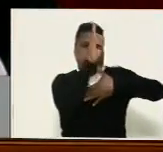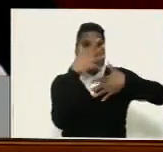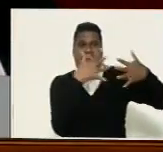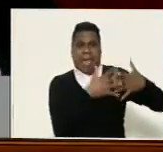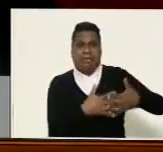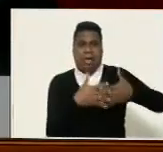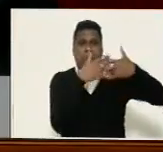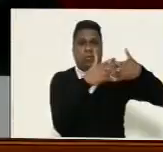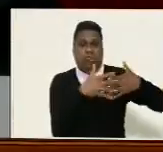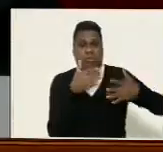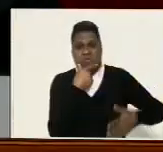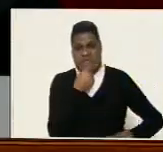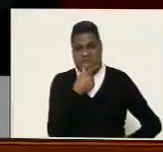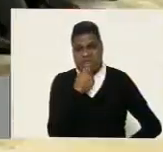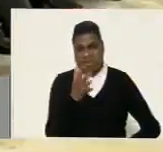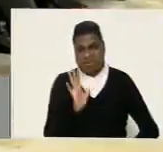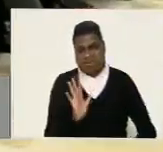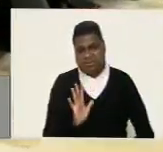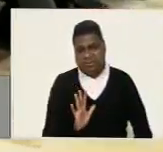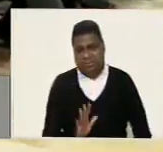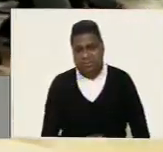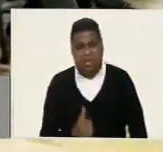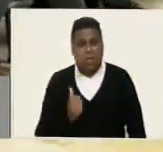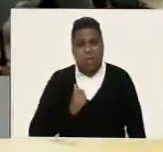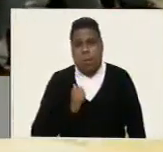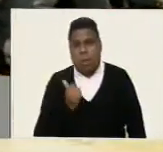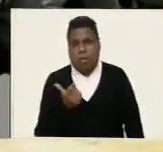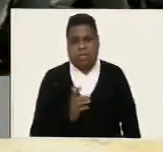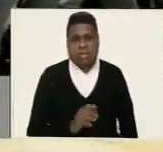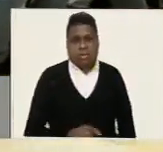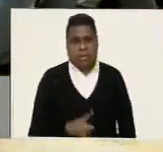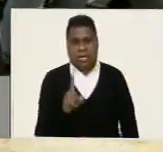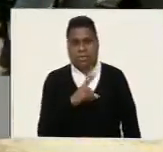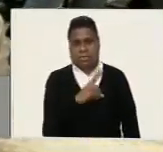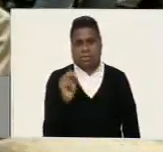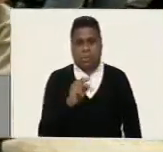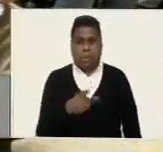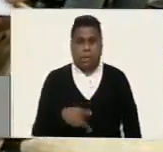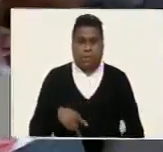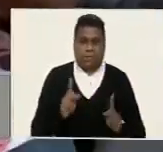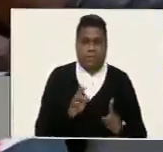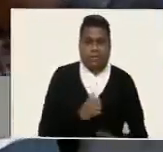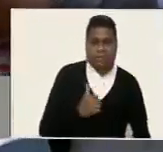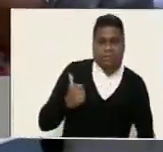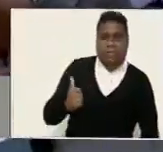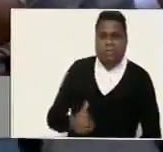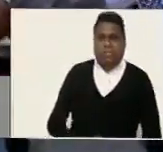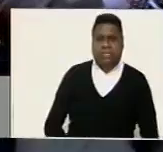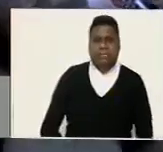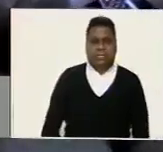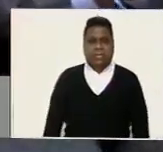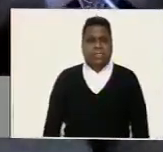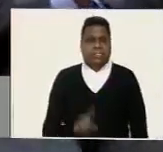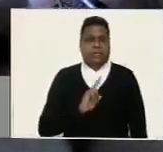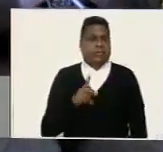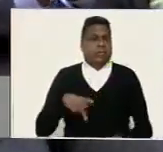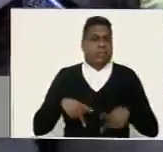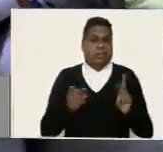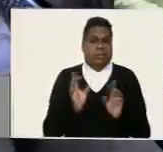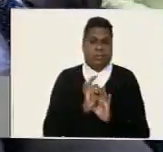eso nos atacan desde cualquier ángulo. No le ha permitido eso. Ni se lo vamos a permitir.